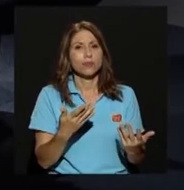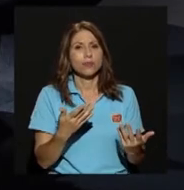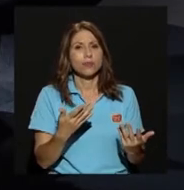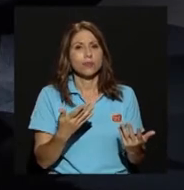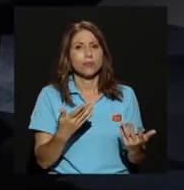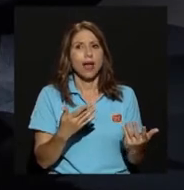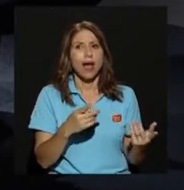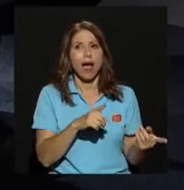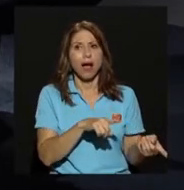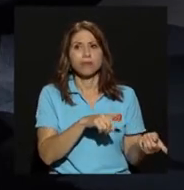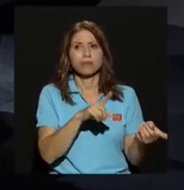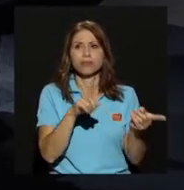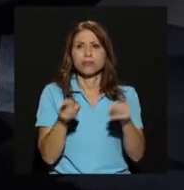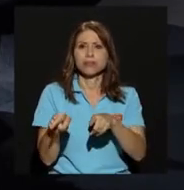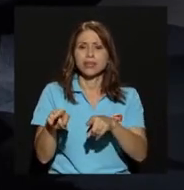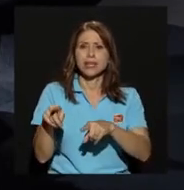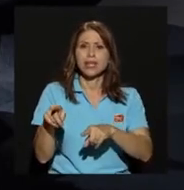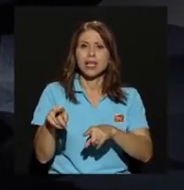ciencias